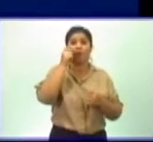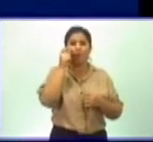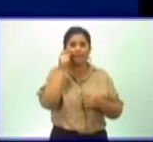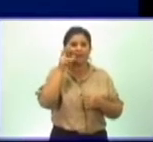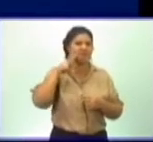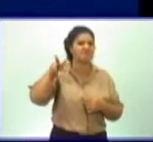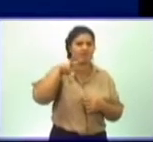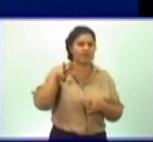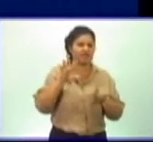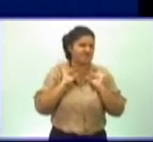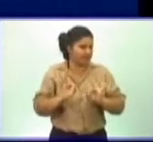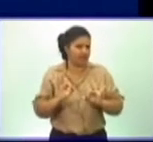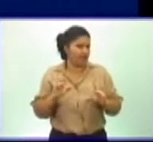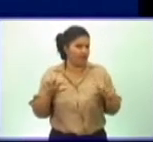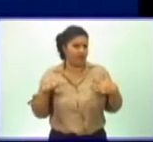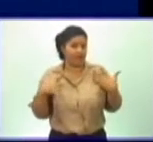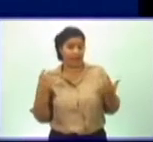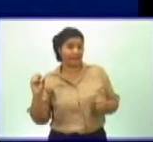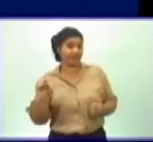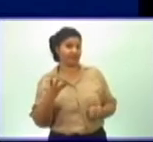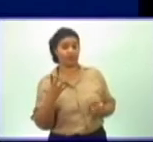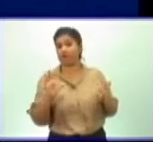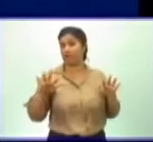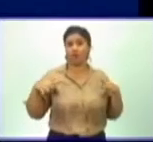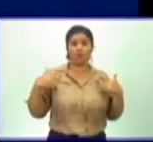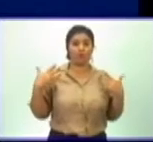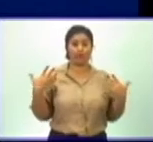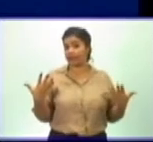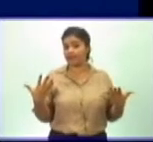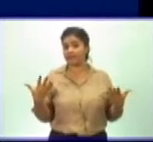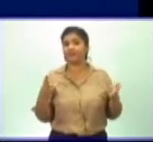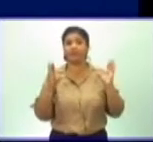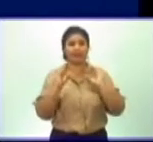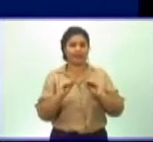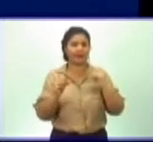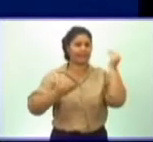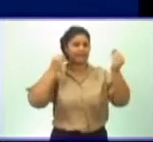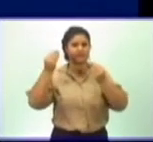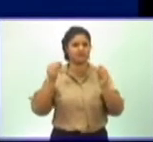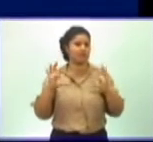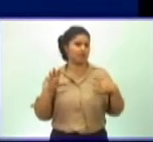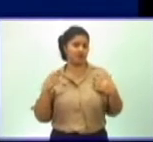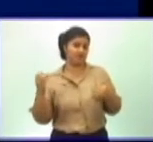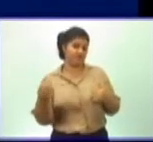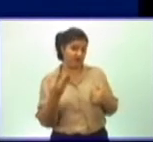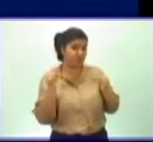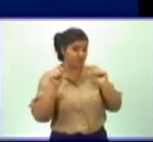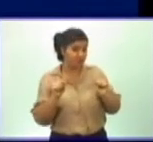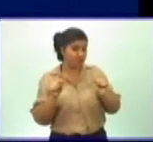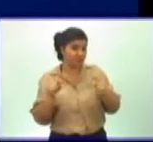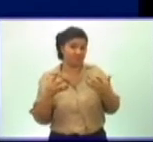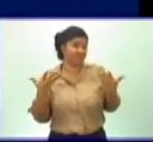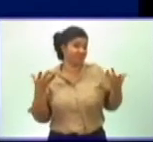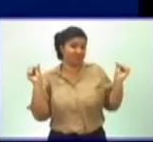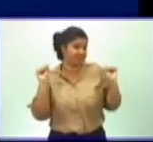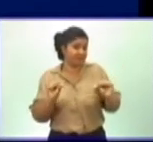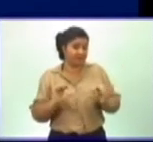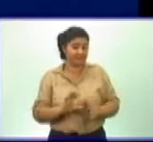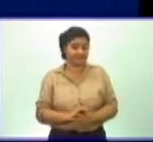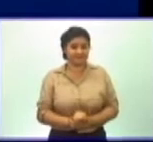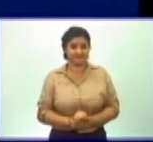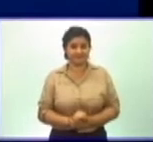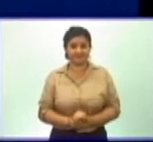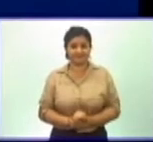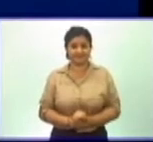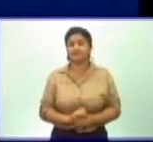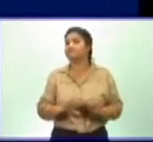verdadero y reconoce que los falsos devotos son peligrosos, pues tratan de apropiarse de los bienes ajenos. Fíjense